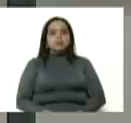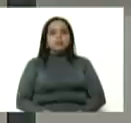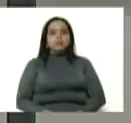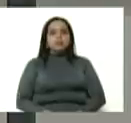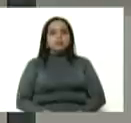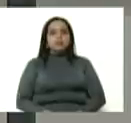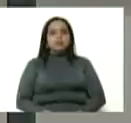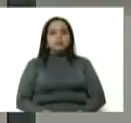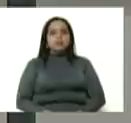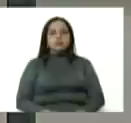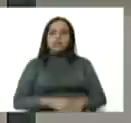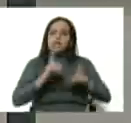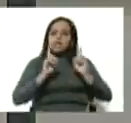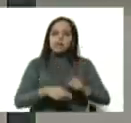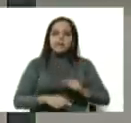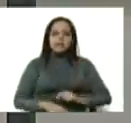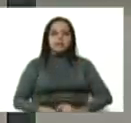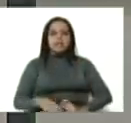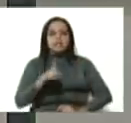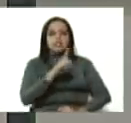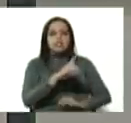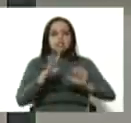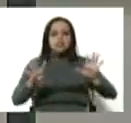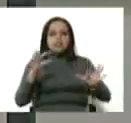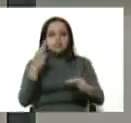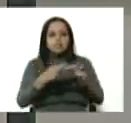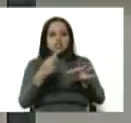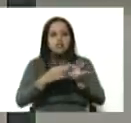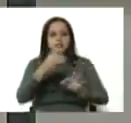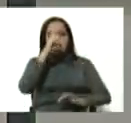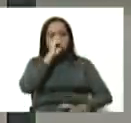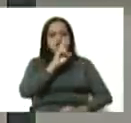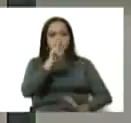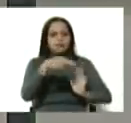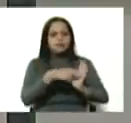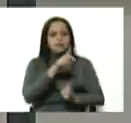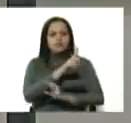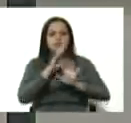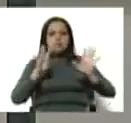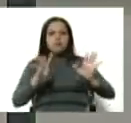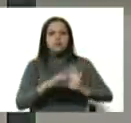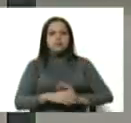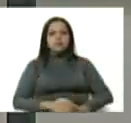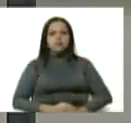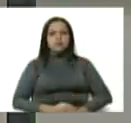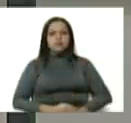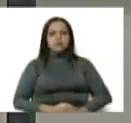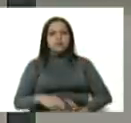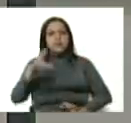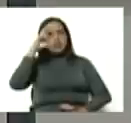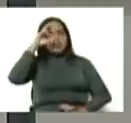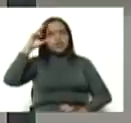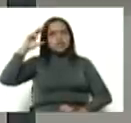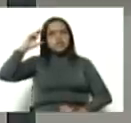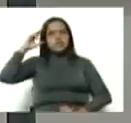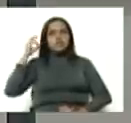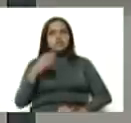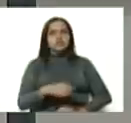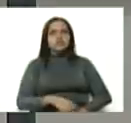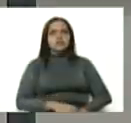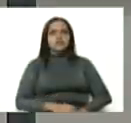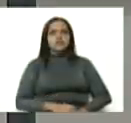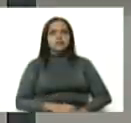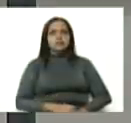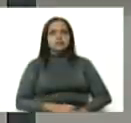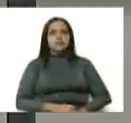Pero también, el 19 de septiembre de 2019, el canciller acreditó, estamos